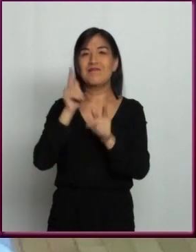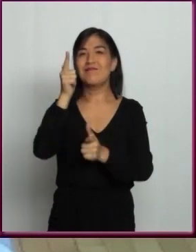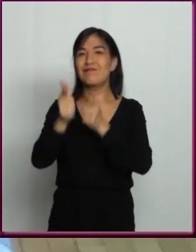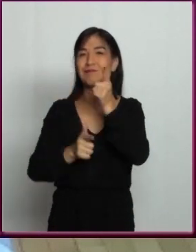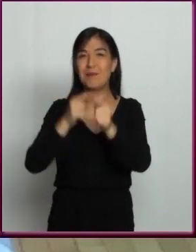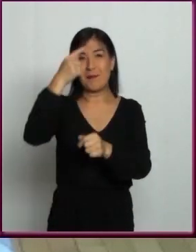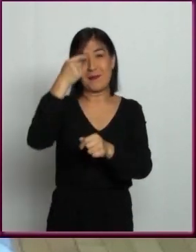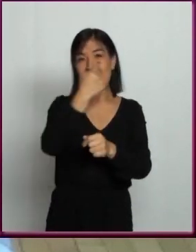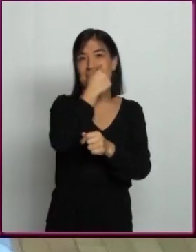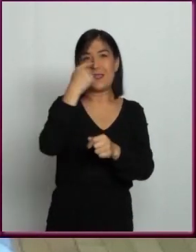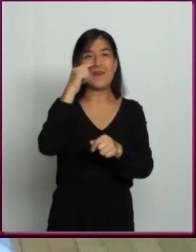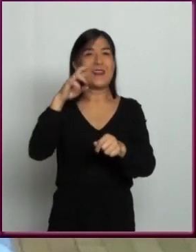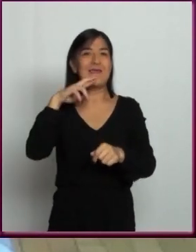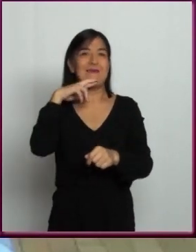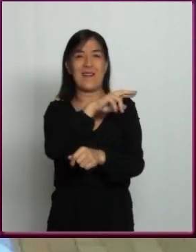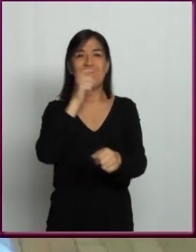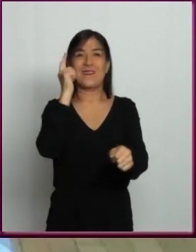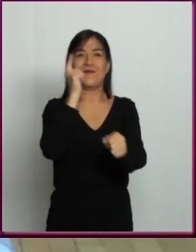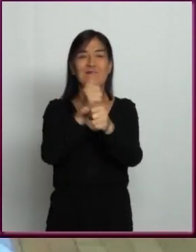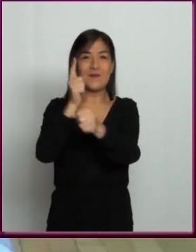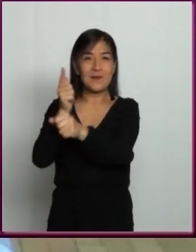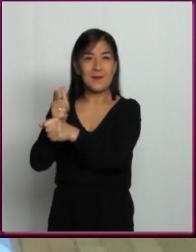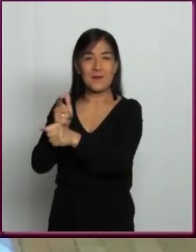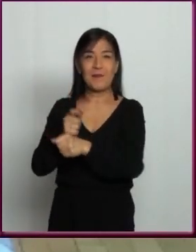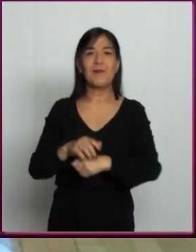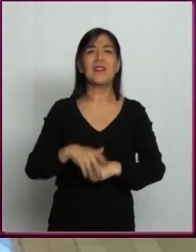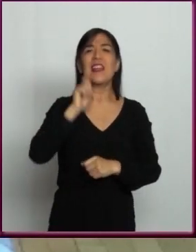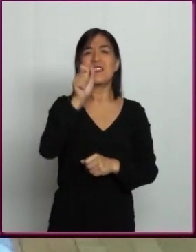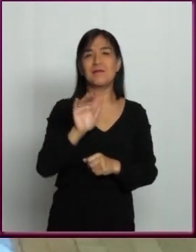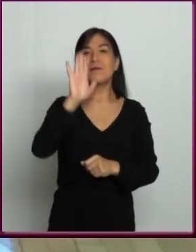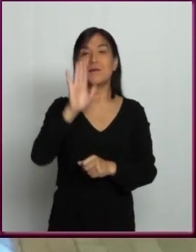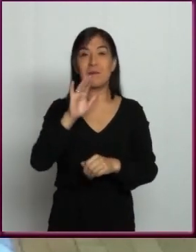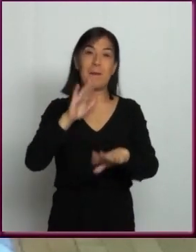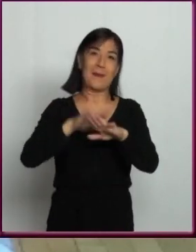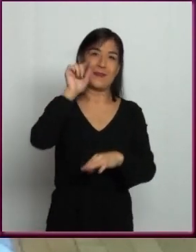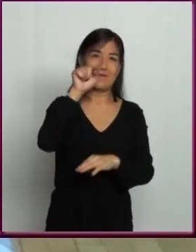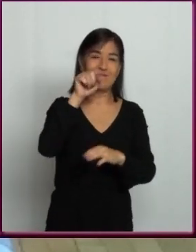procesar. La similitud se acaba nada más en la cámara.